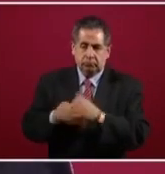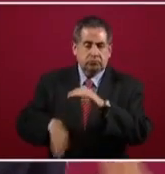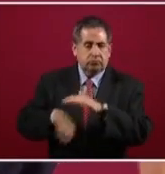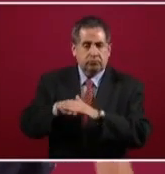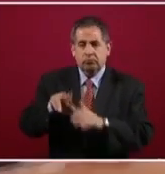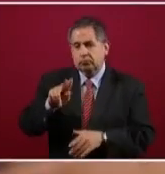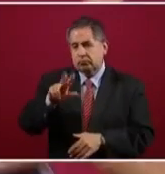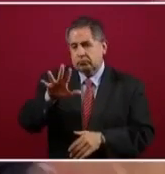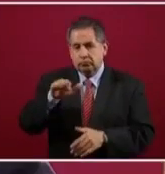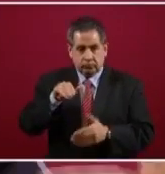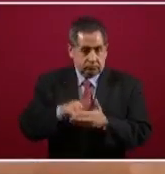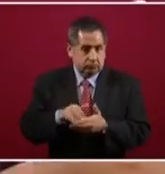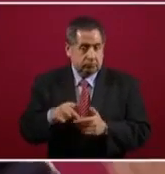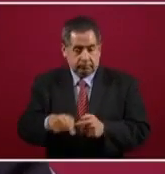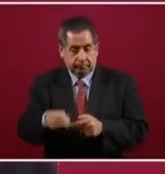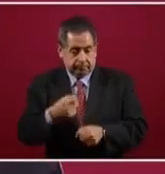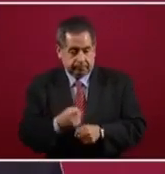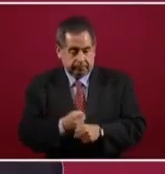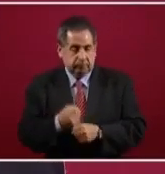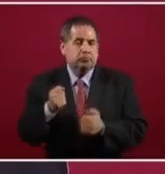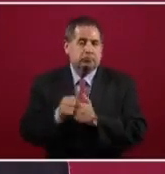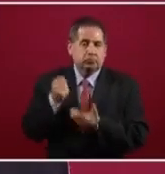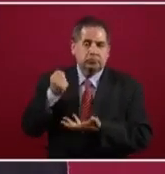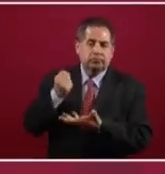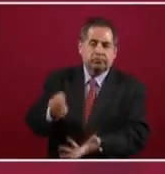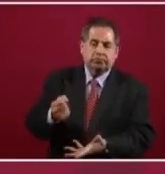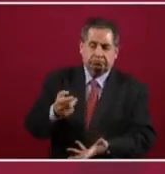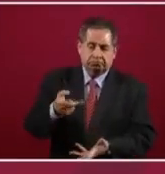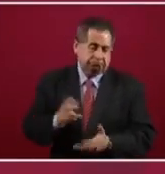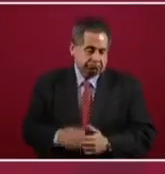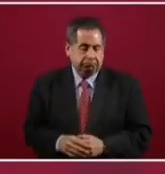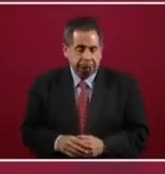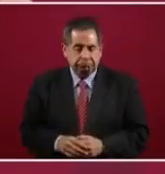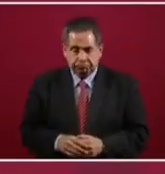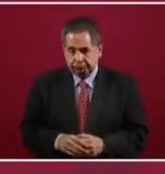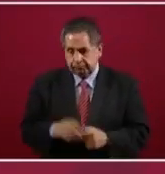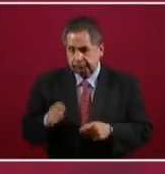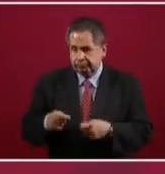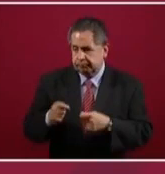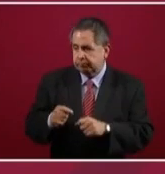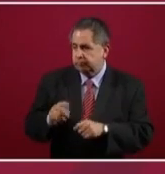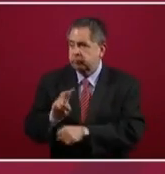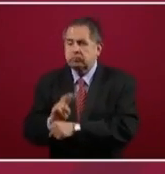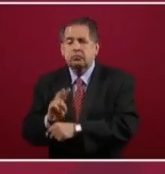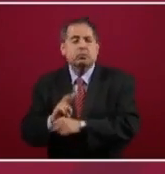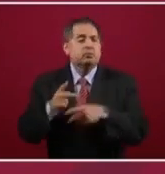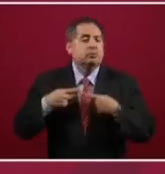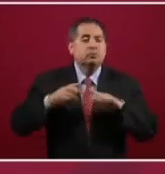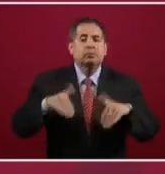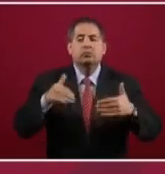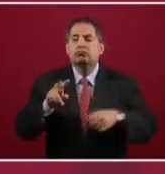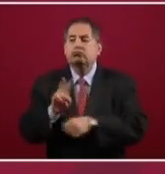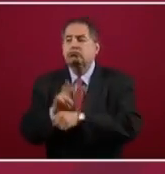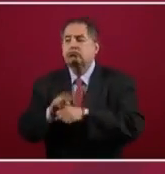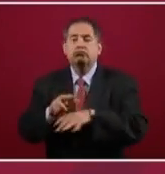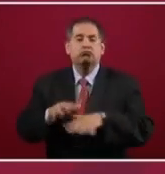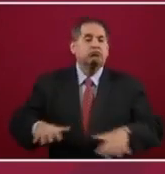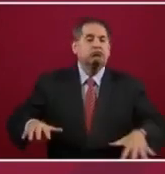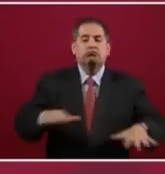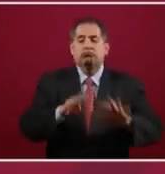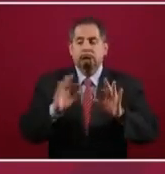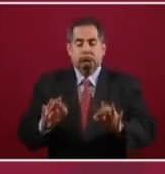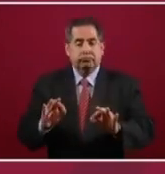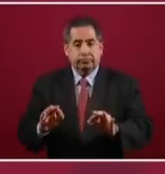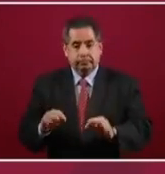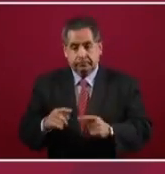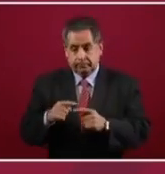y que tengamos presupuesto para eso, para cuidar a los ciudadanos, y que